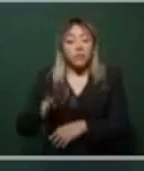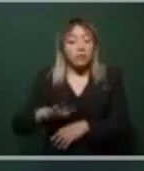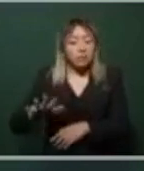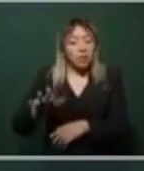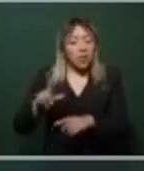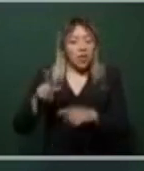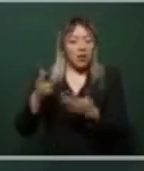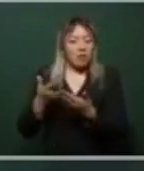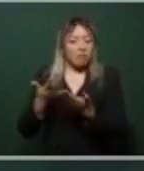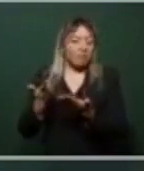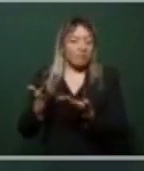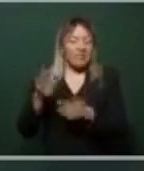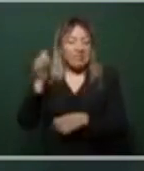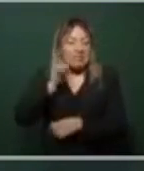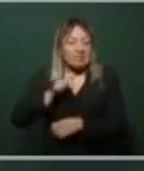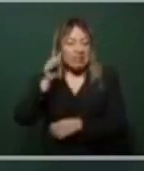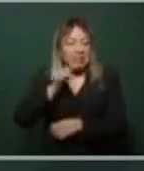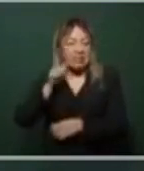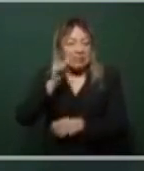ahora